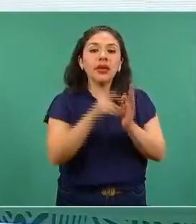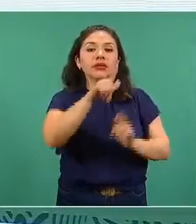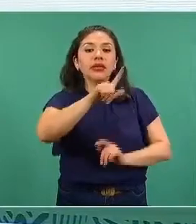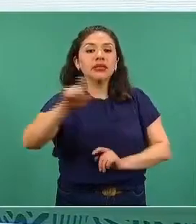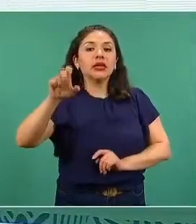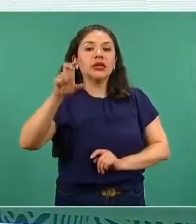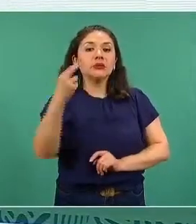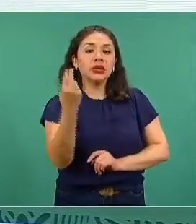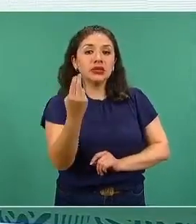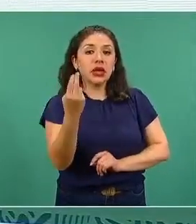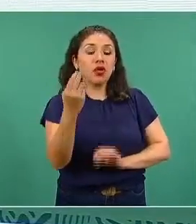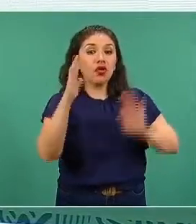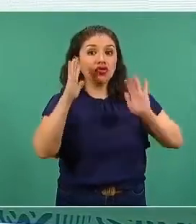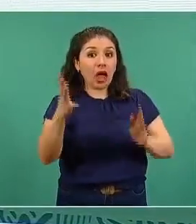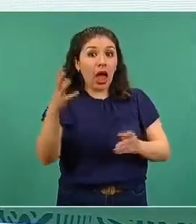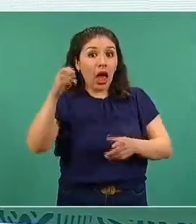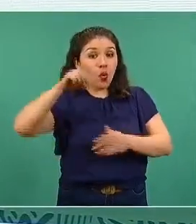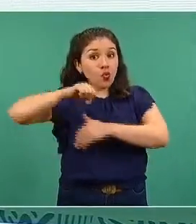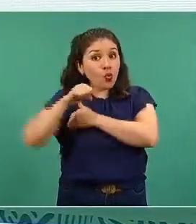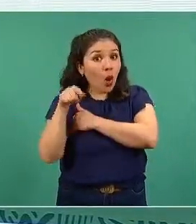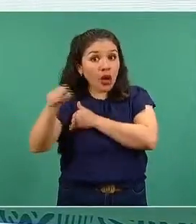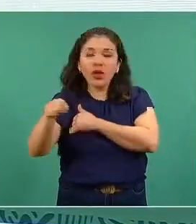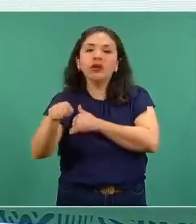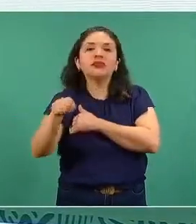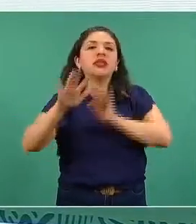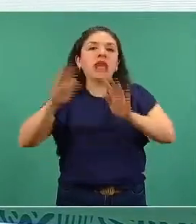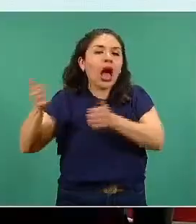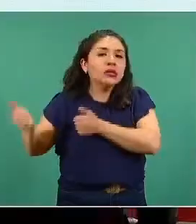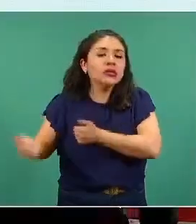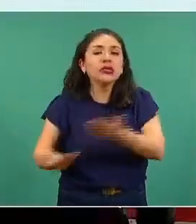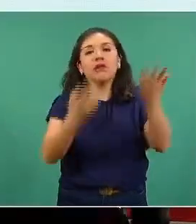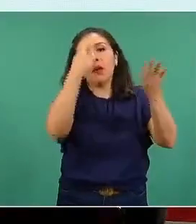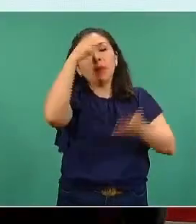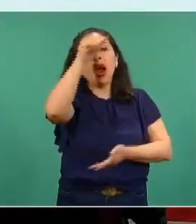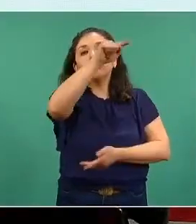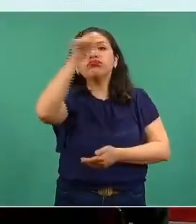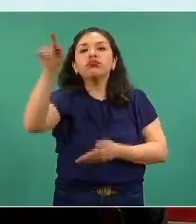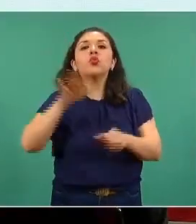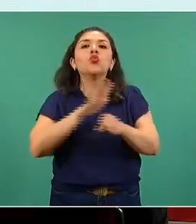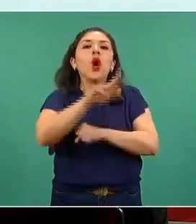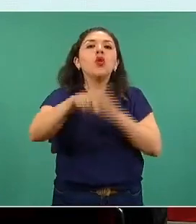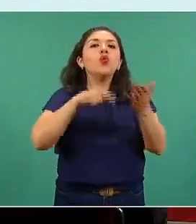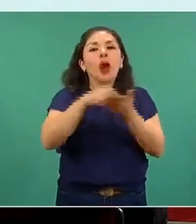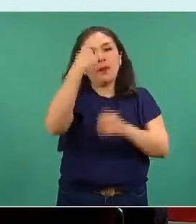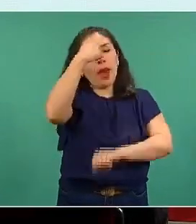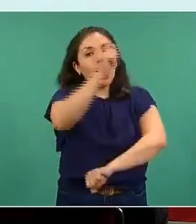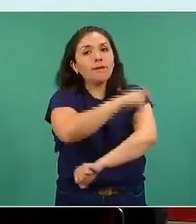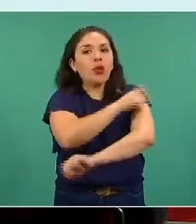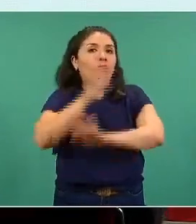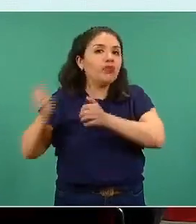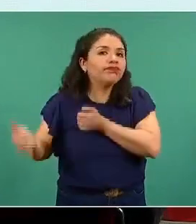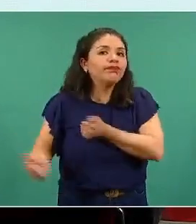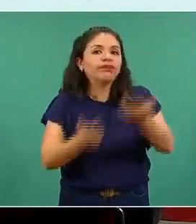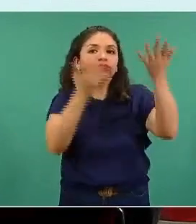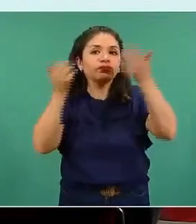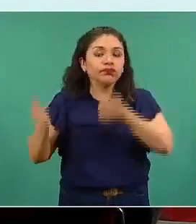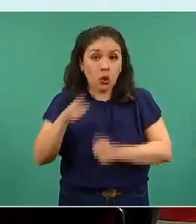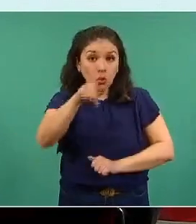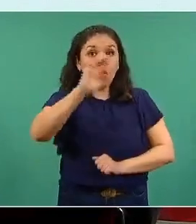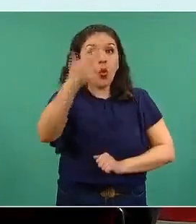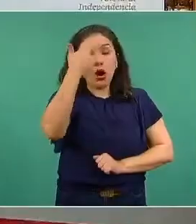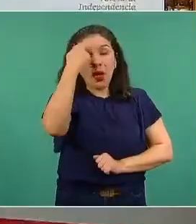439.725, ya no está en el INCAN porque ha sido desplazado a algunas de las unidades de vacunación. Recordar